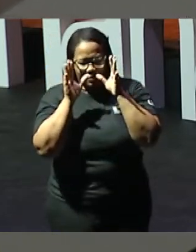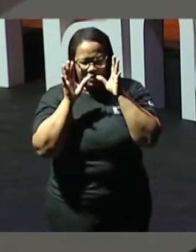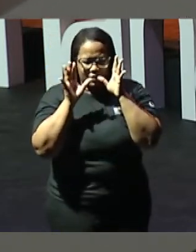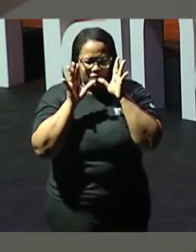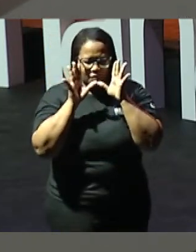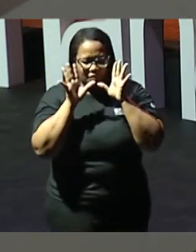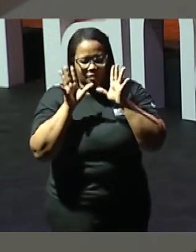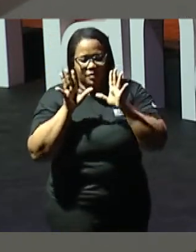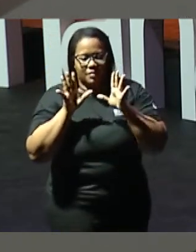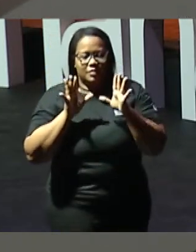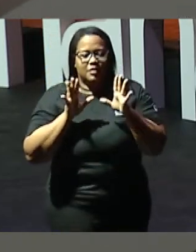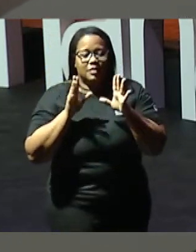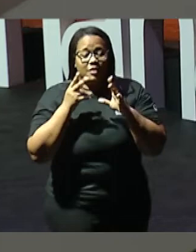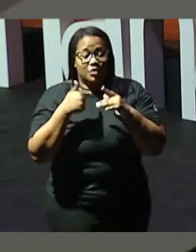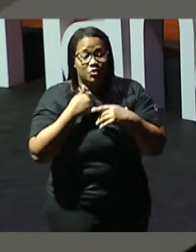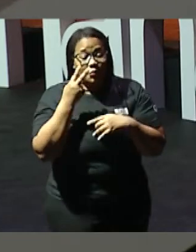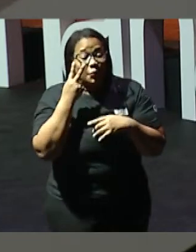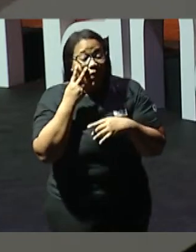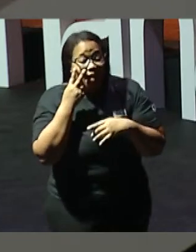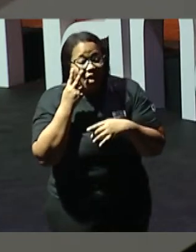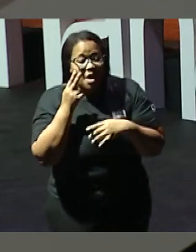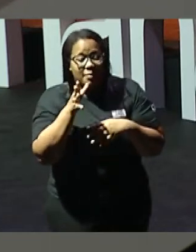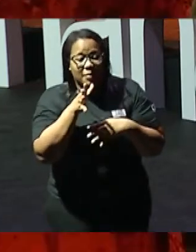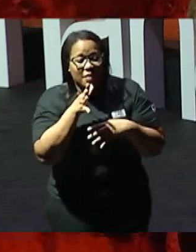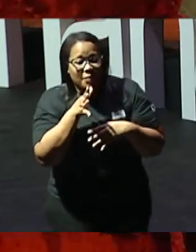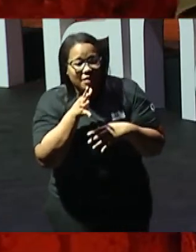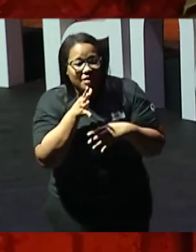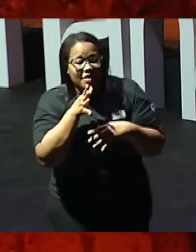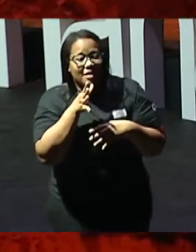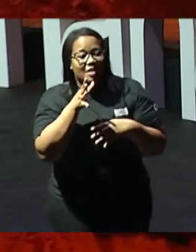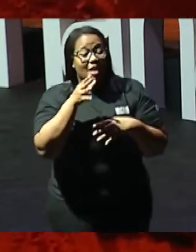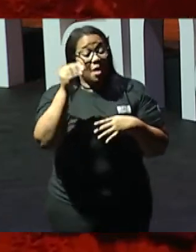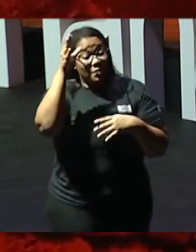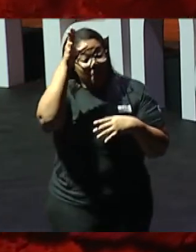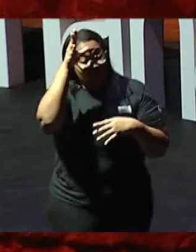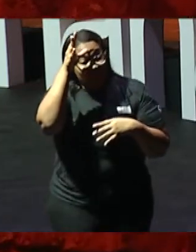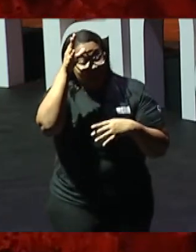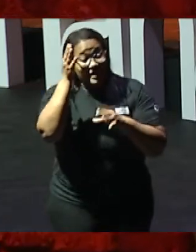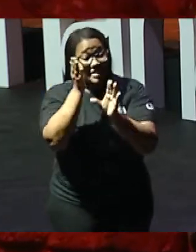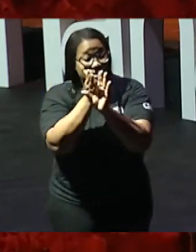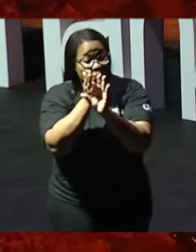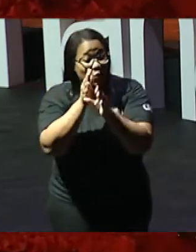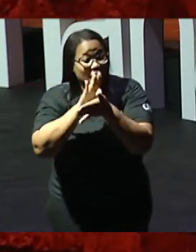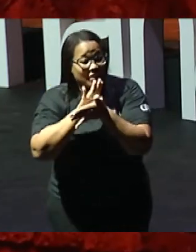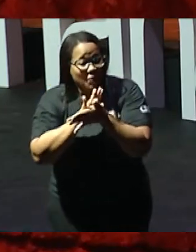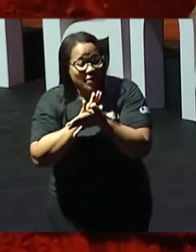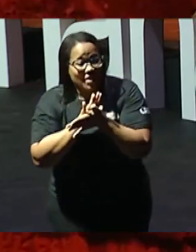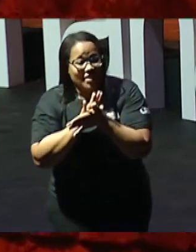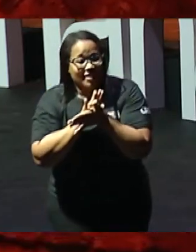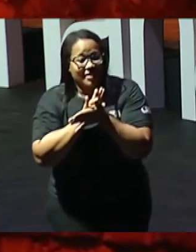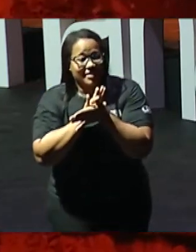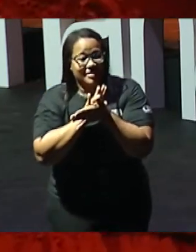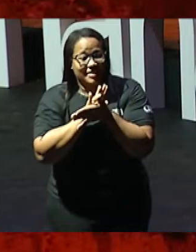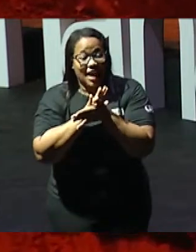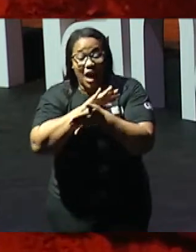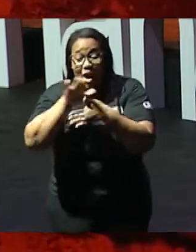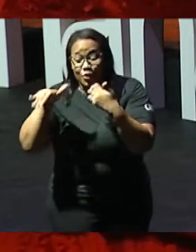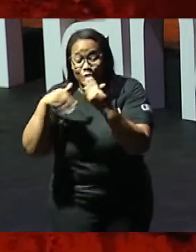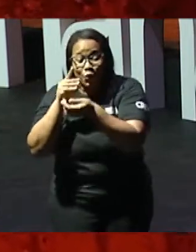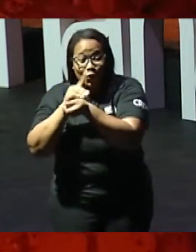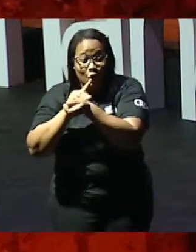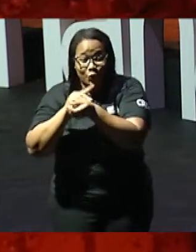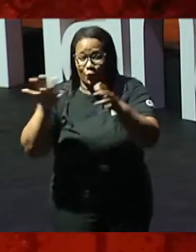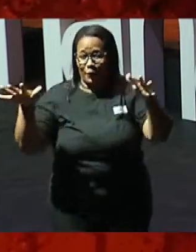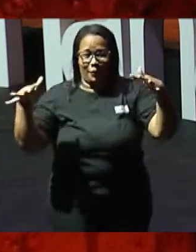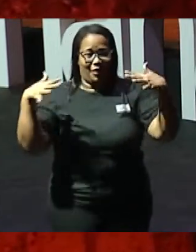y yo veo a mi mamá mi papá la psicóloga del colegio los doctores y vuelvo a